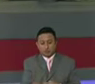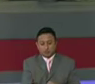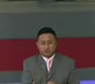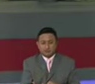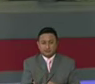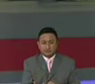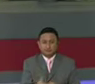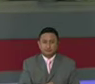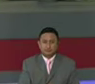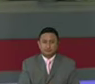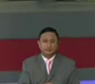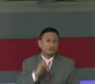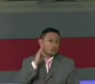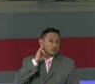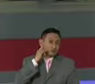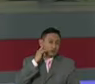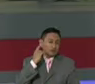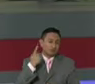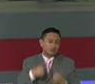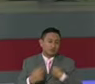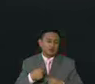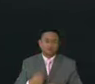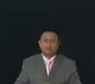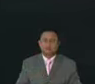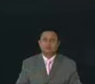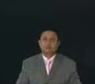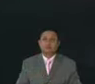involucrados. Un niño resultó herido.